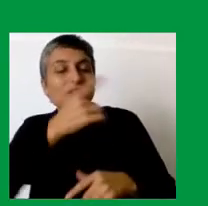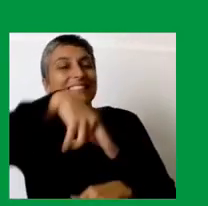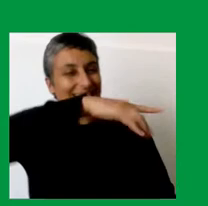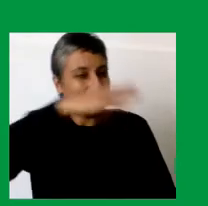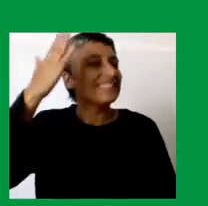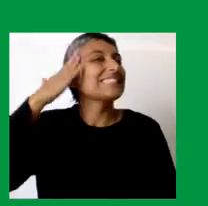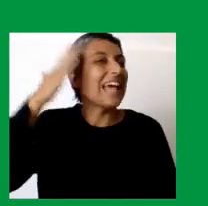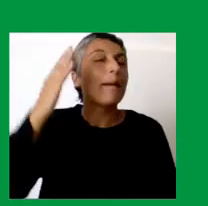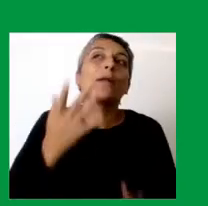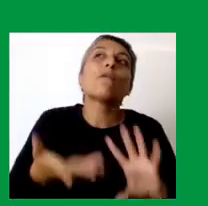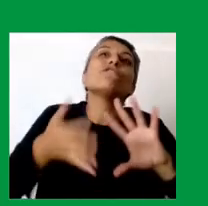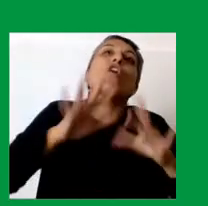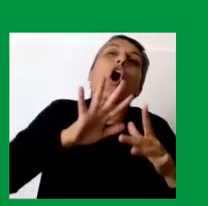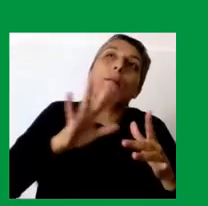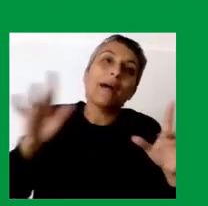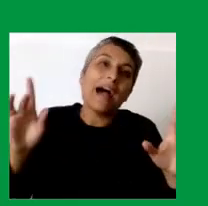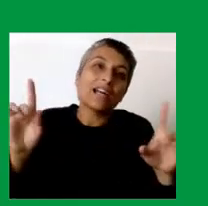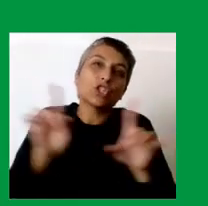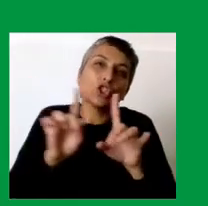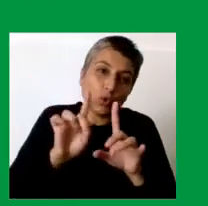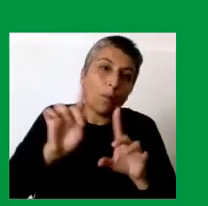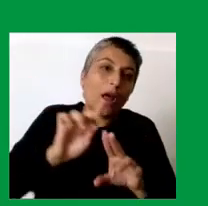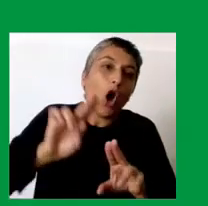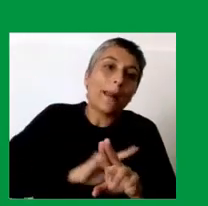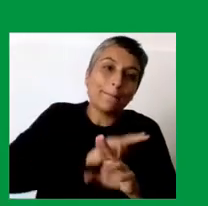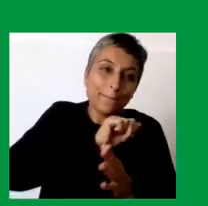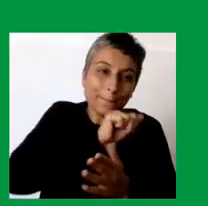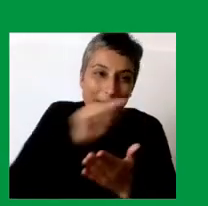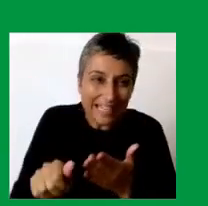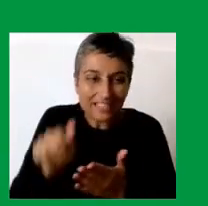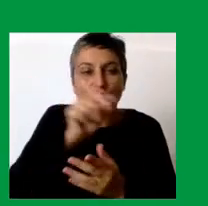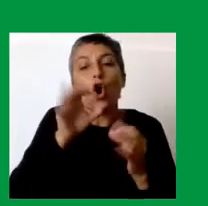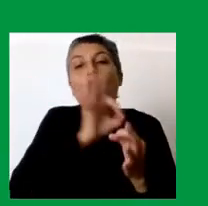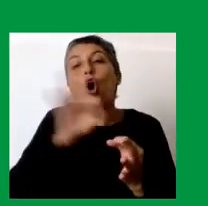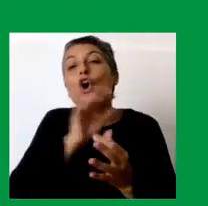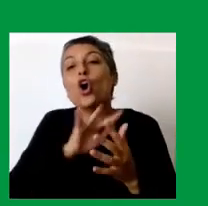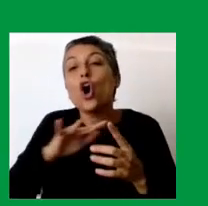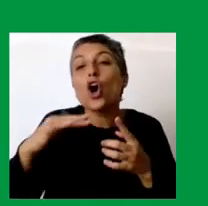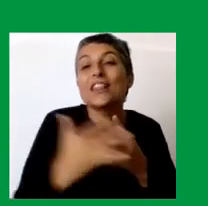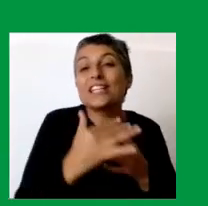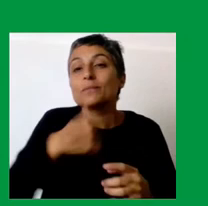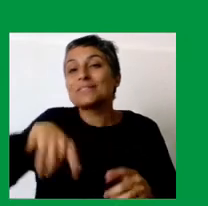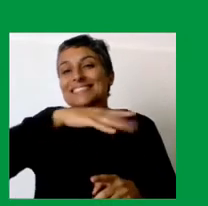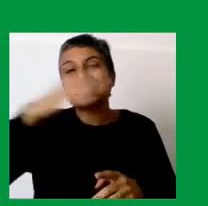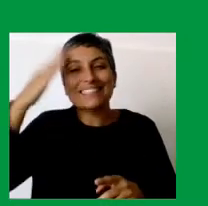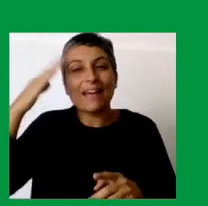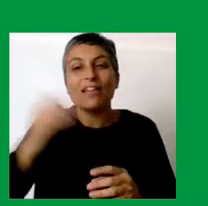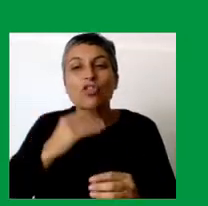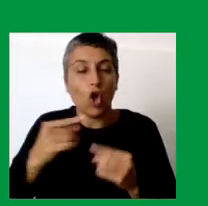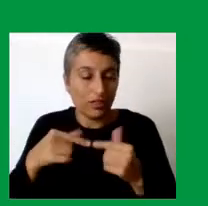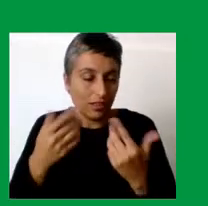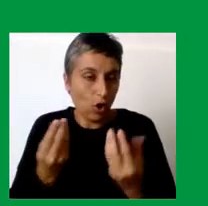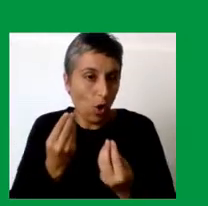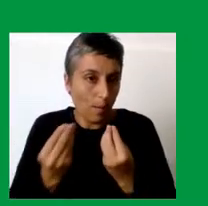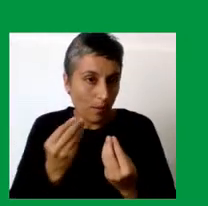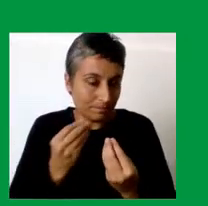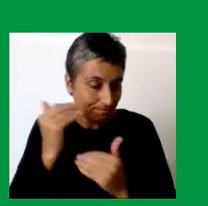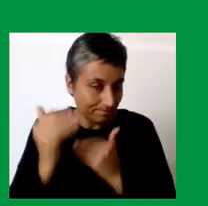estoy haciendo como una especie de repaso y de contexto para ver en dónde nos estamos moviendo. En todos